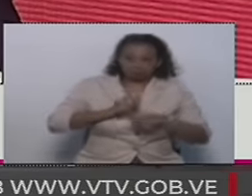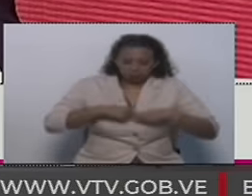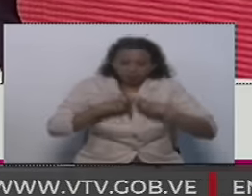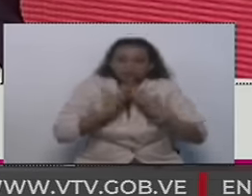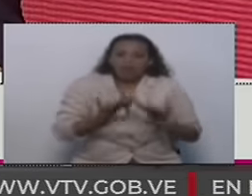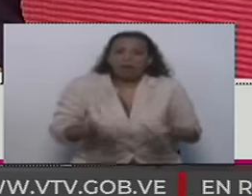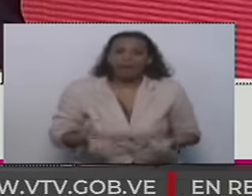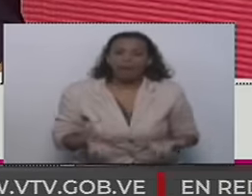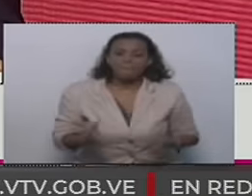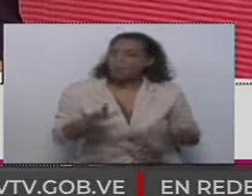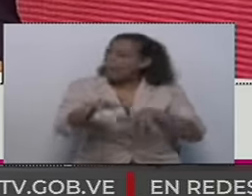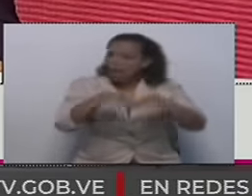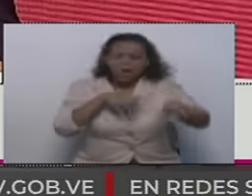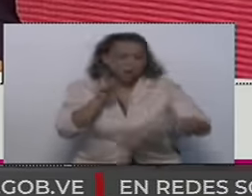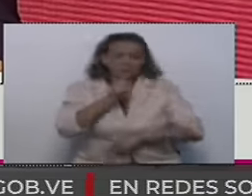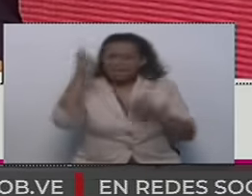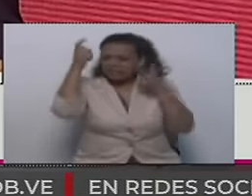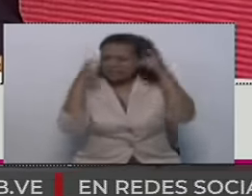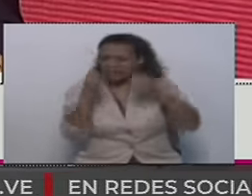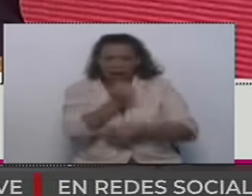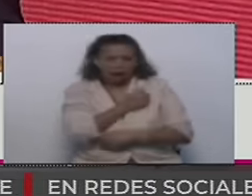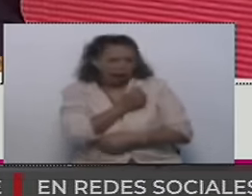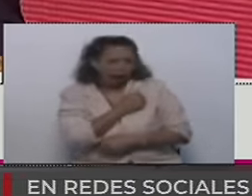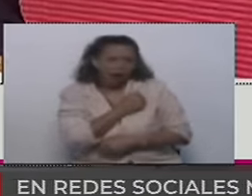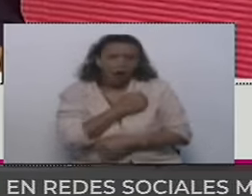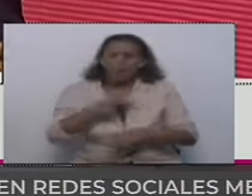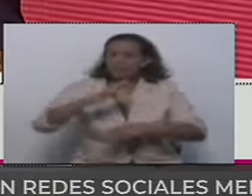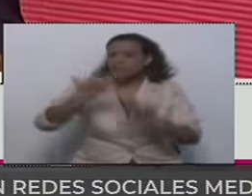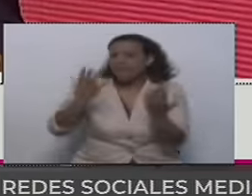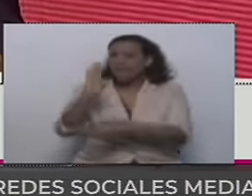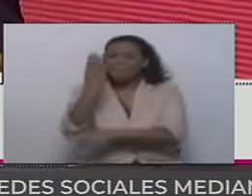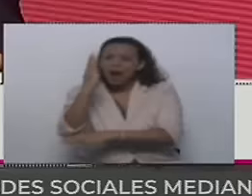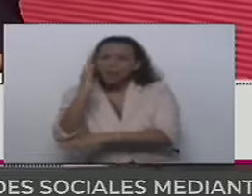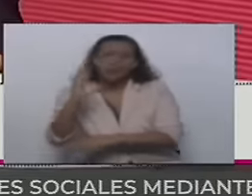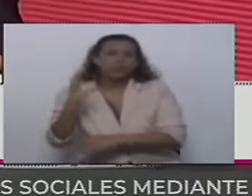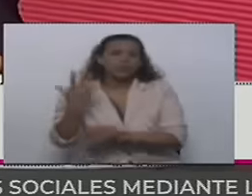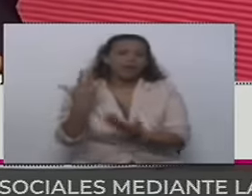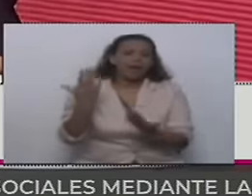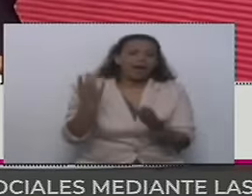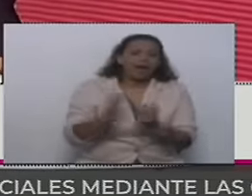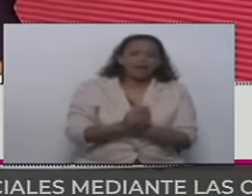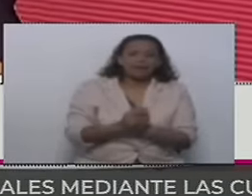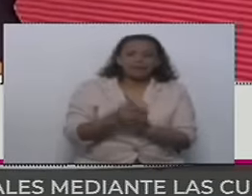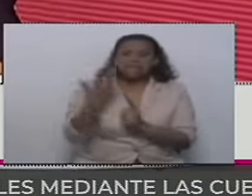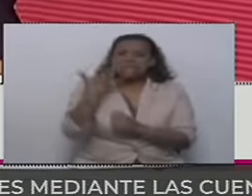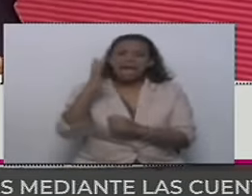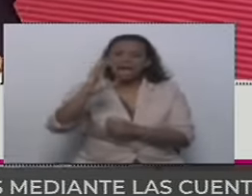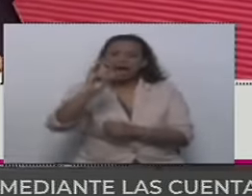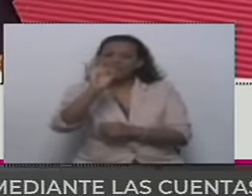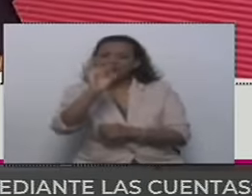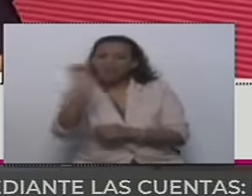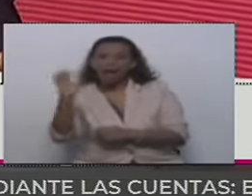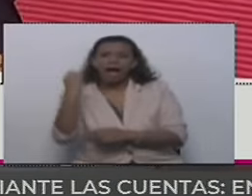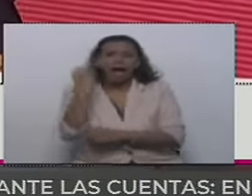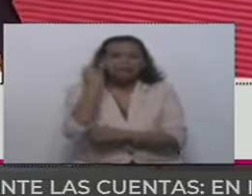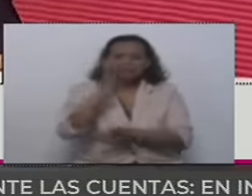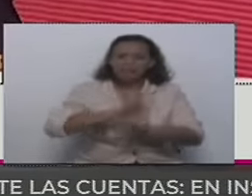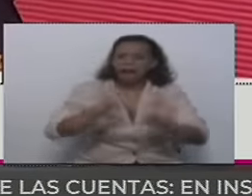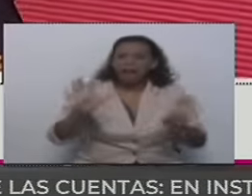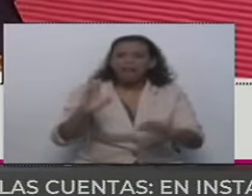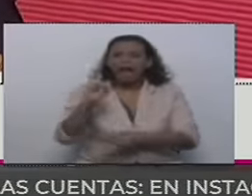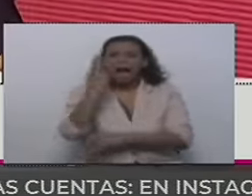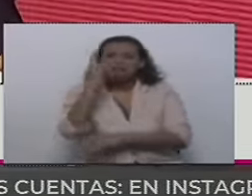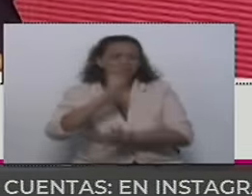No éramos mayoría, ni en Chacao, ni en Baruta, ni en el Cafetal. pero ya los chavistas comenzaron a